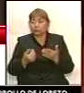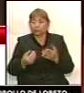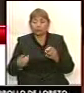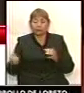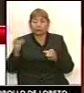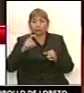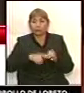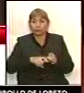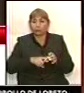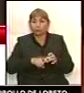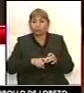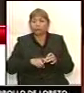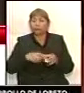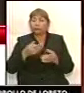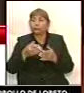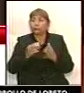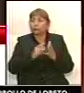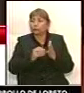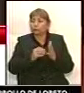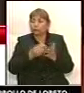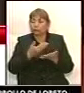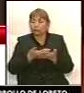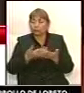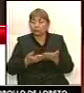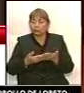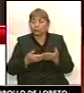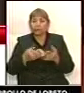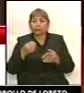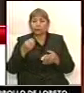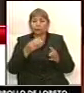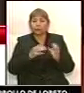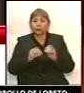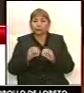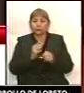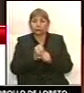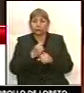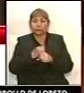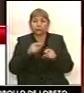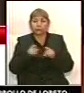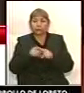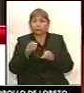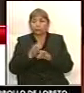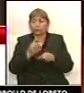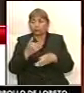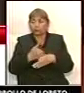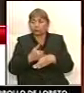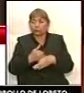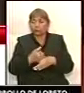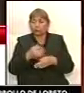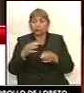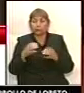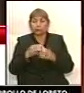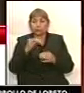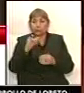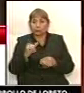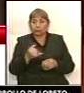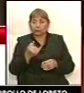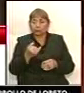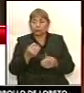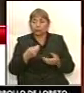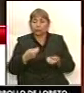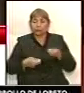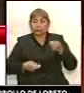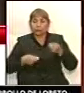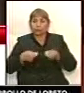incorporar el siguiente texto en el artículo 11 referido a las operaciones bajo la siguiente forma. Un inciso J, financiar